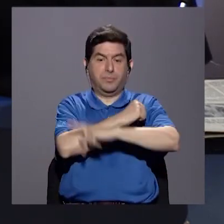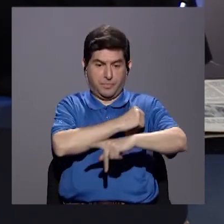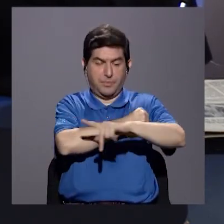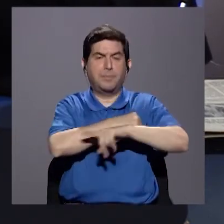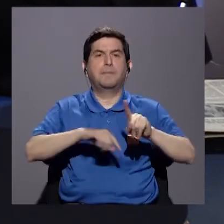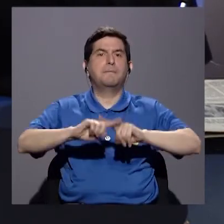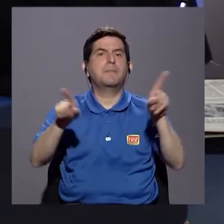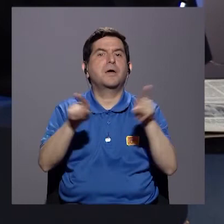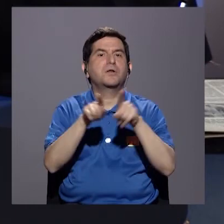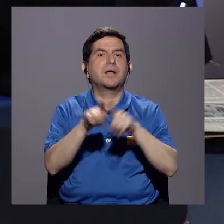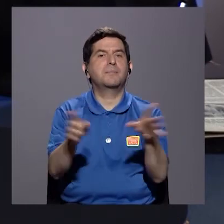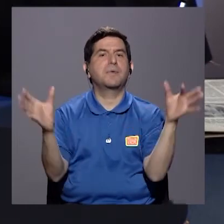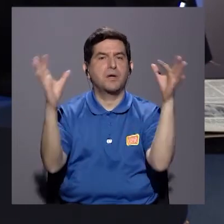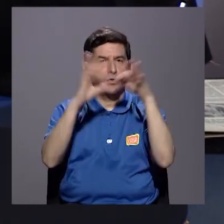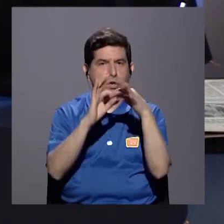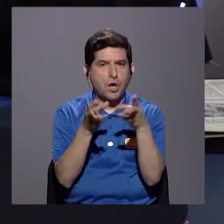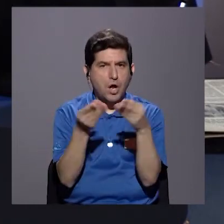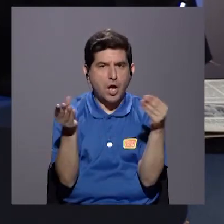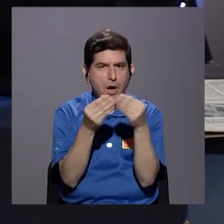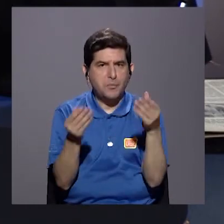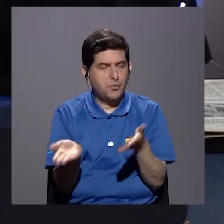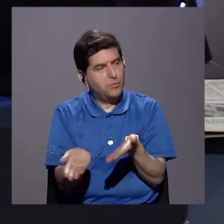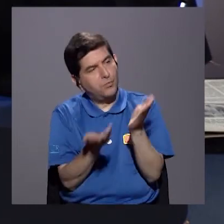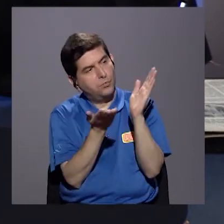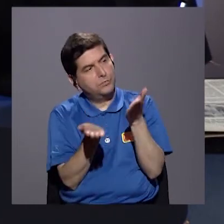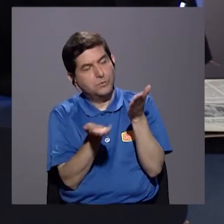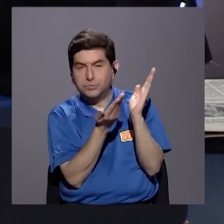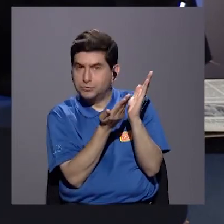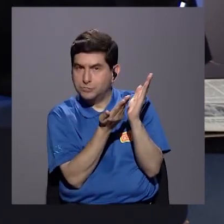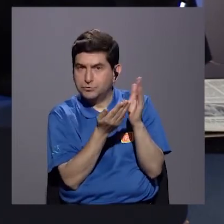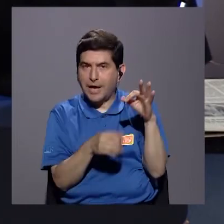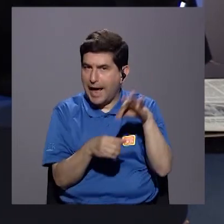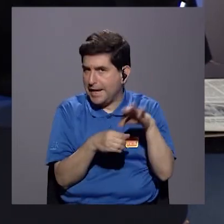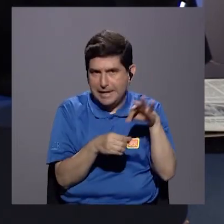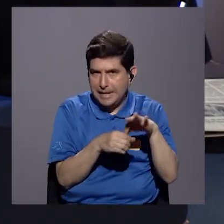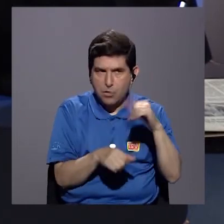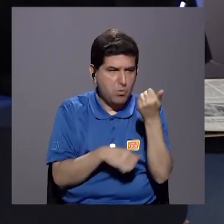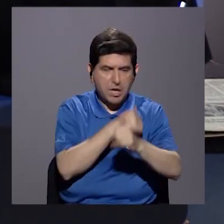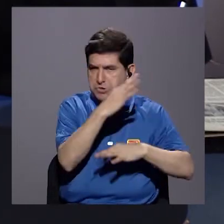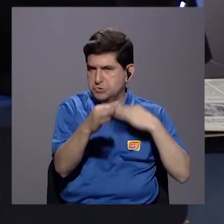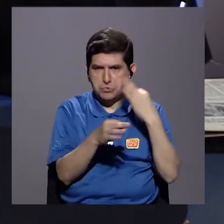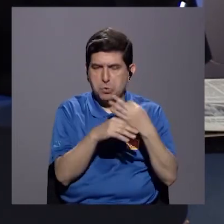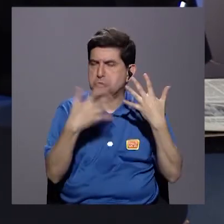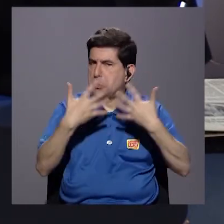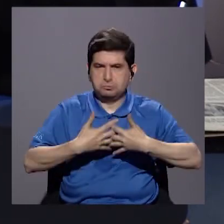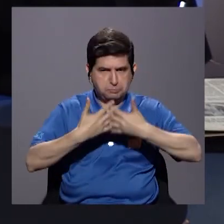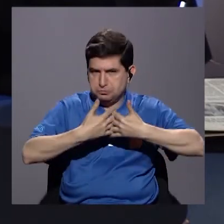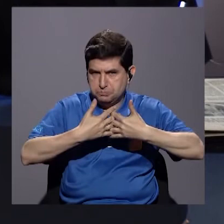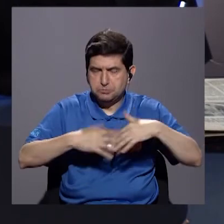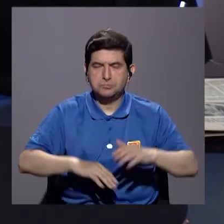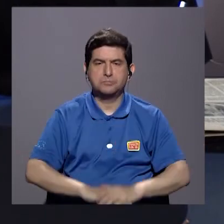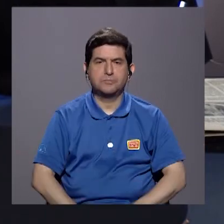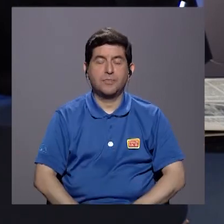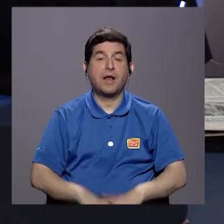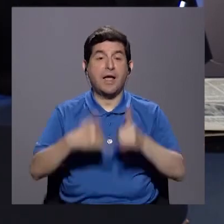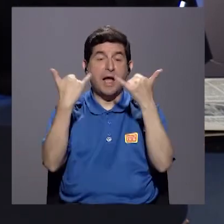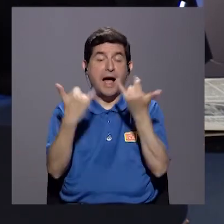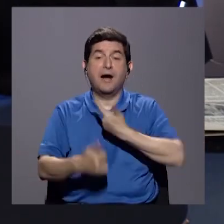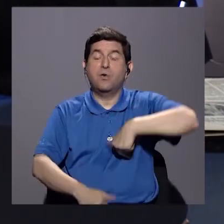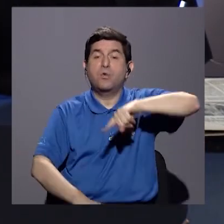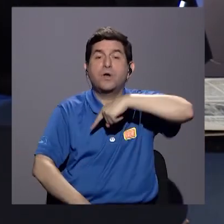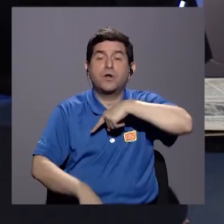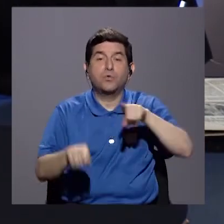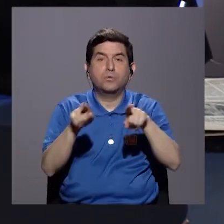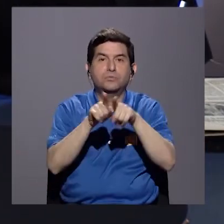importancia para el país, pero también asociados o a productos de exportación, agrícolas o de otro tipo, industriales.